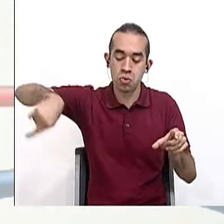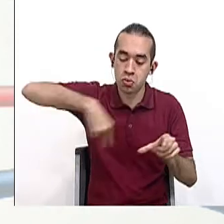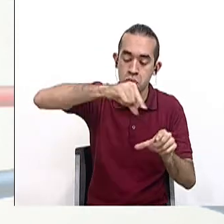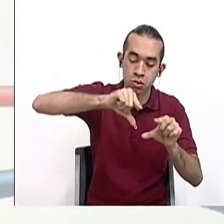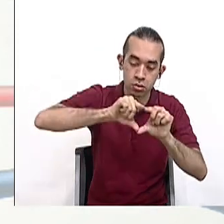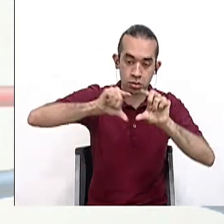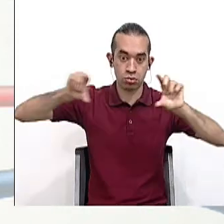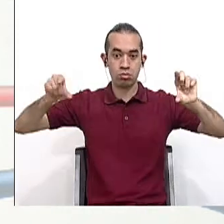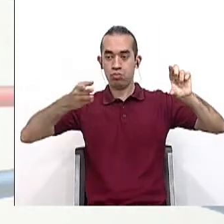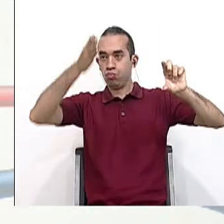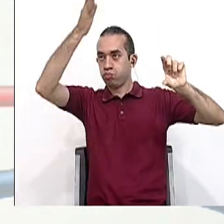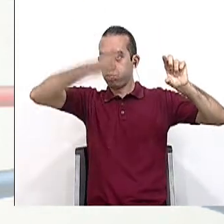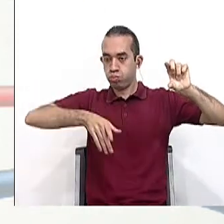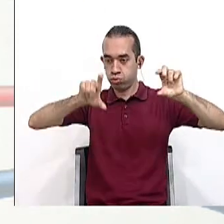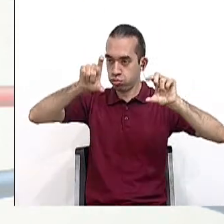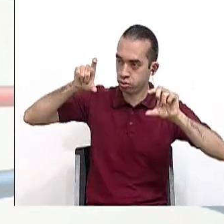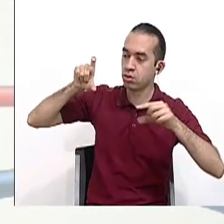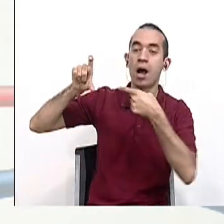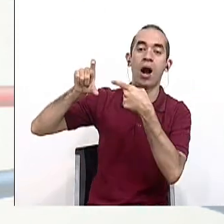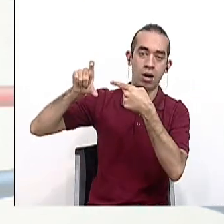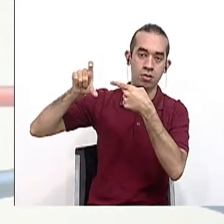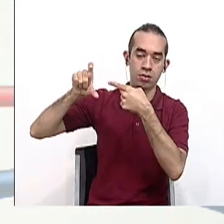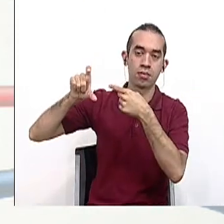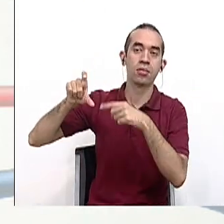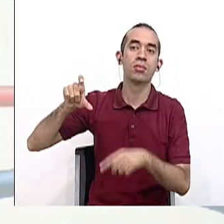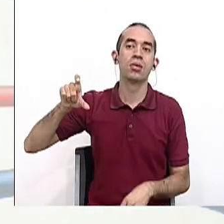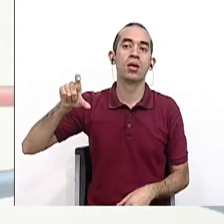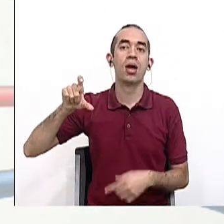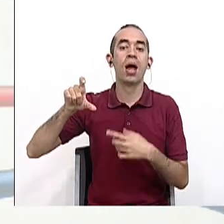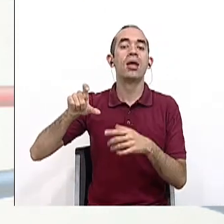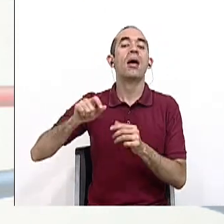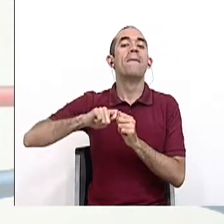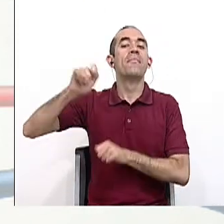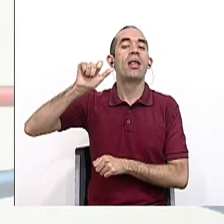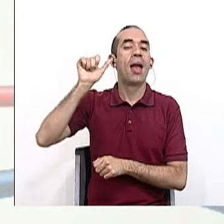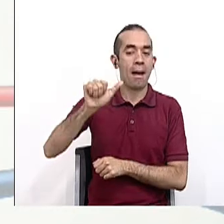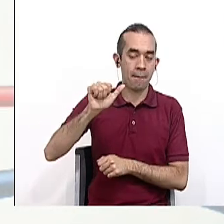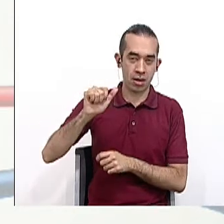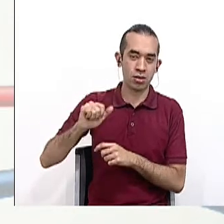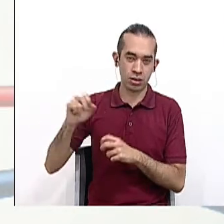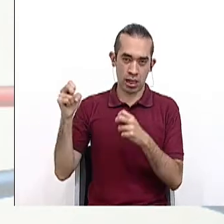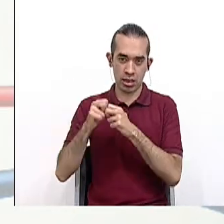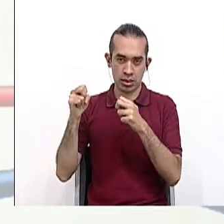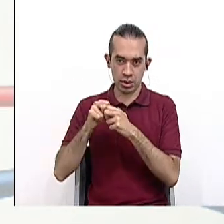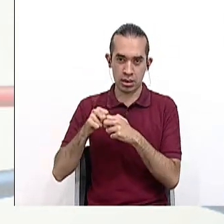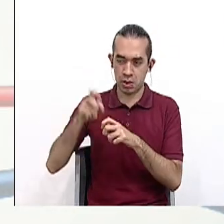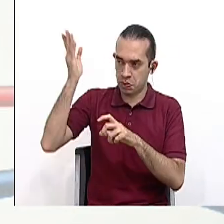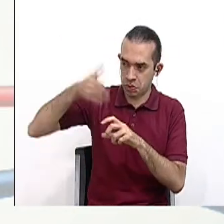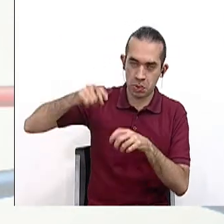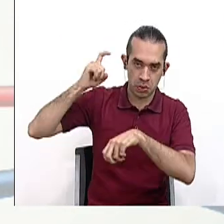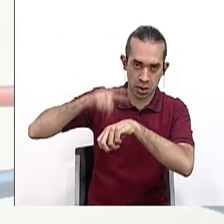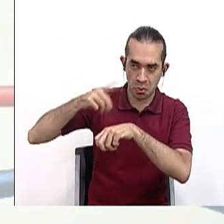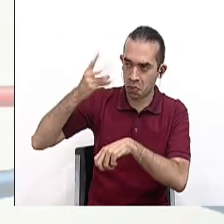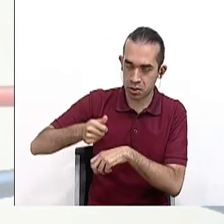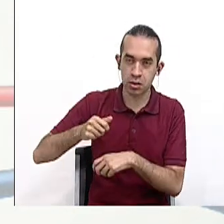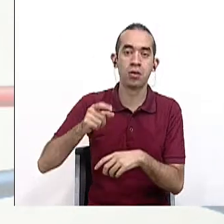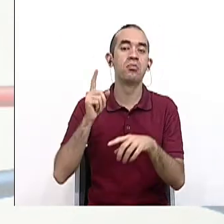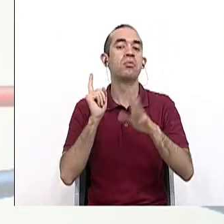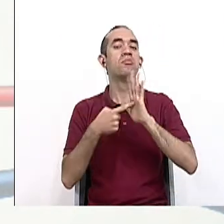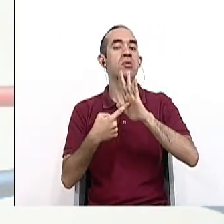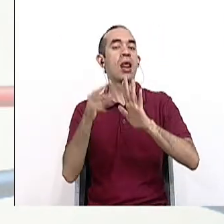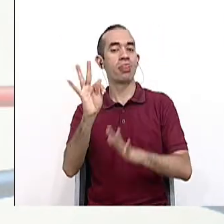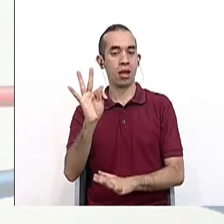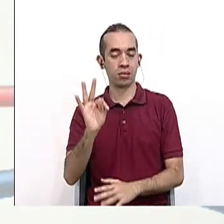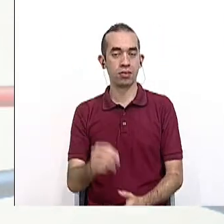transversal que se mide en amperios en una unidad de tiempo representada con la letra T minúscula. ¿Qué tal?